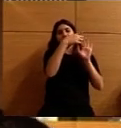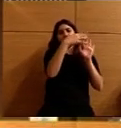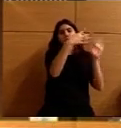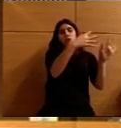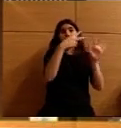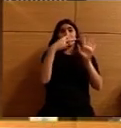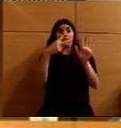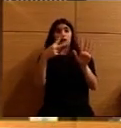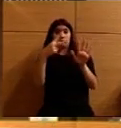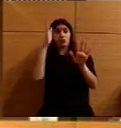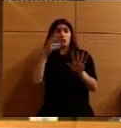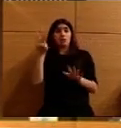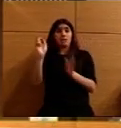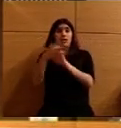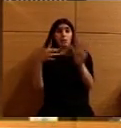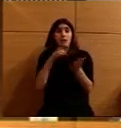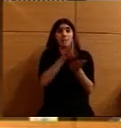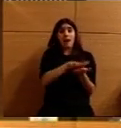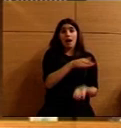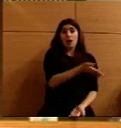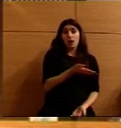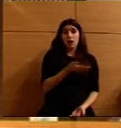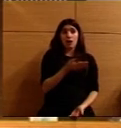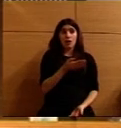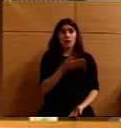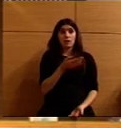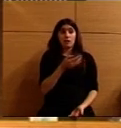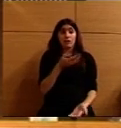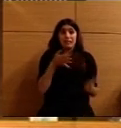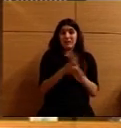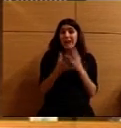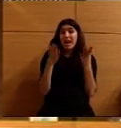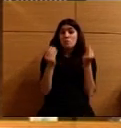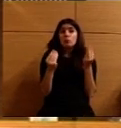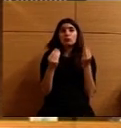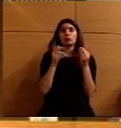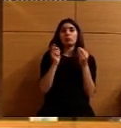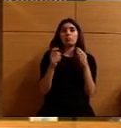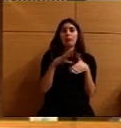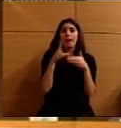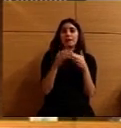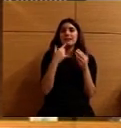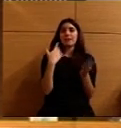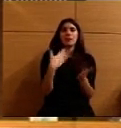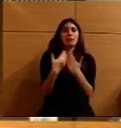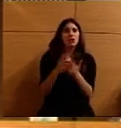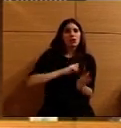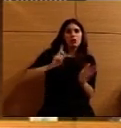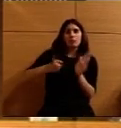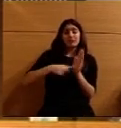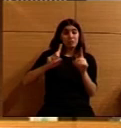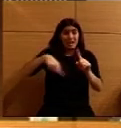2692/2019 del TSJ de Málaga. Hay mucha jurisprudencia que avala que toda la documentación, además es